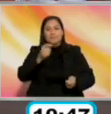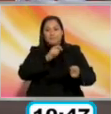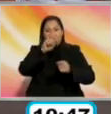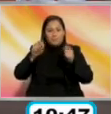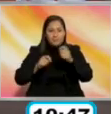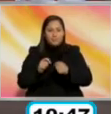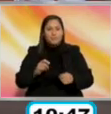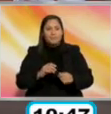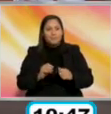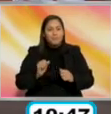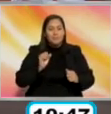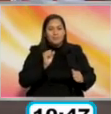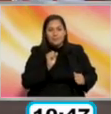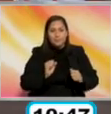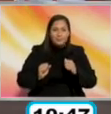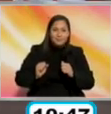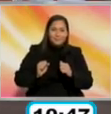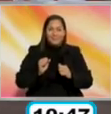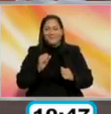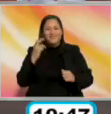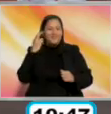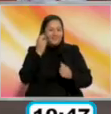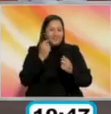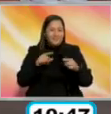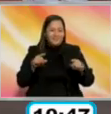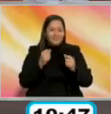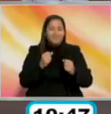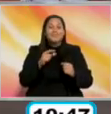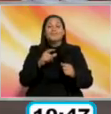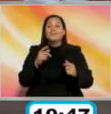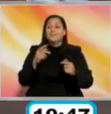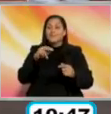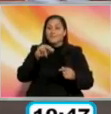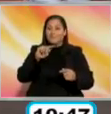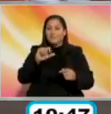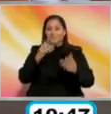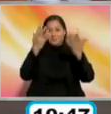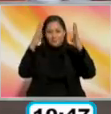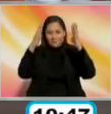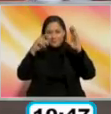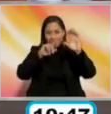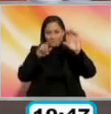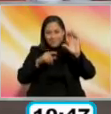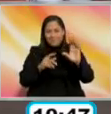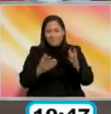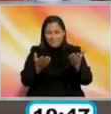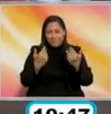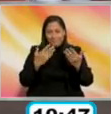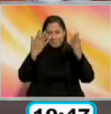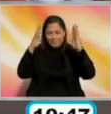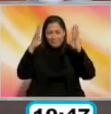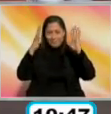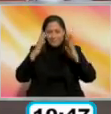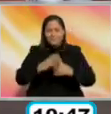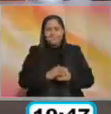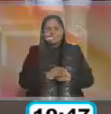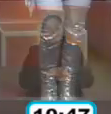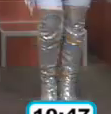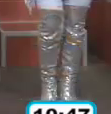Sonidero, Sararara, sonidero. Pues el aplauso tararara. para Qué Nota que vienen a ponernos a bailar aquí Señores. en tus ciudades. Venga, señoras y señores.